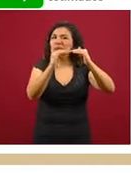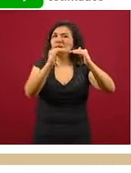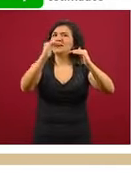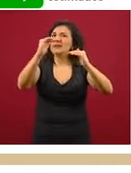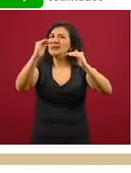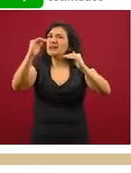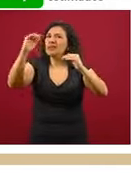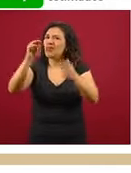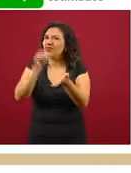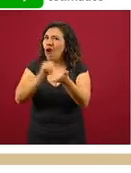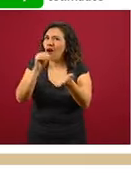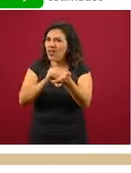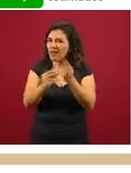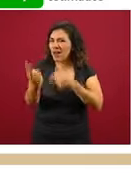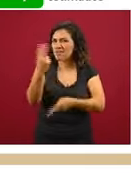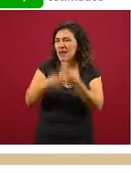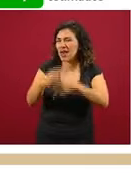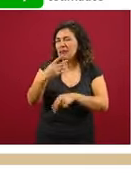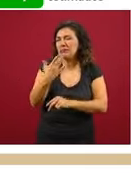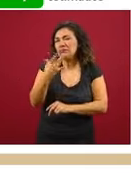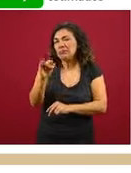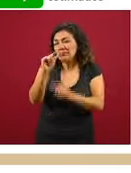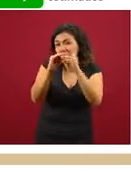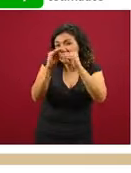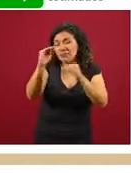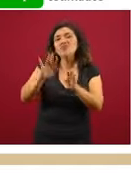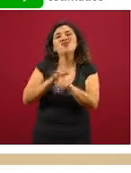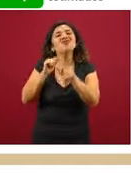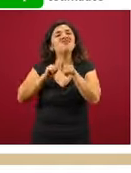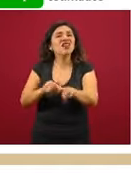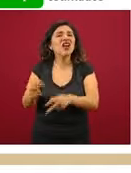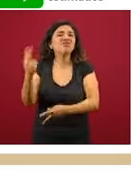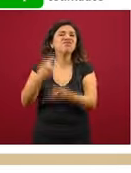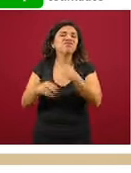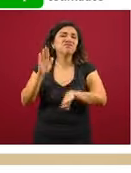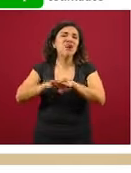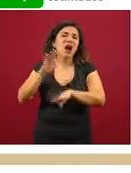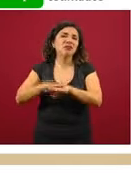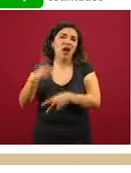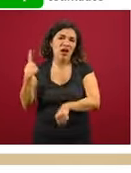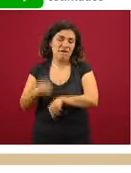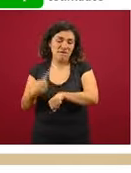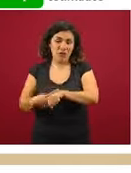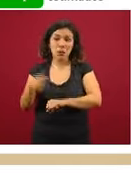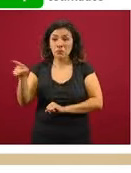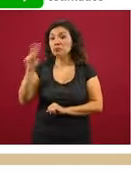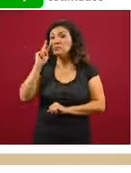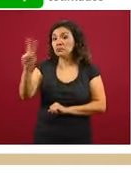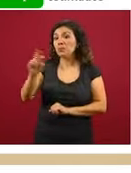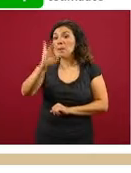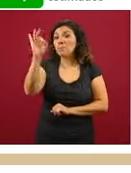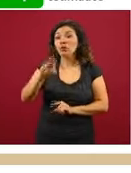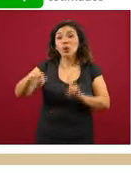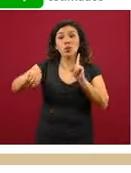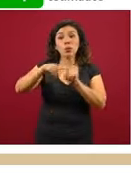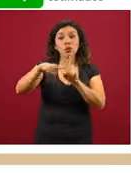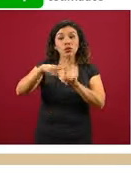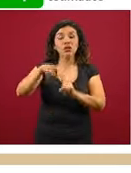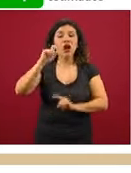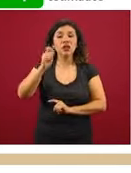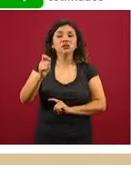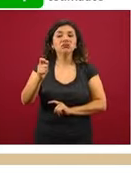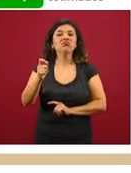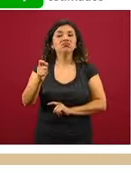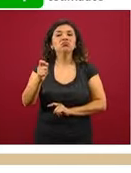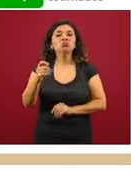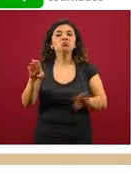desaceleración, pero una desaceleración todavía mínima porque continúa la tendencia ascendente. Aquí podemos ver que el porcentaje de positividad